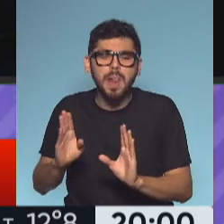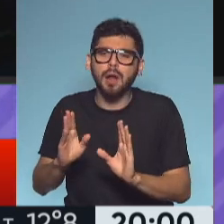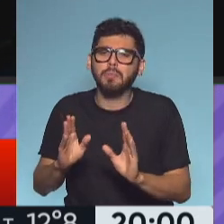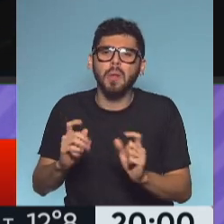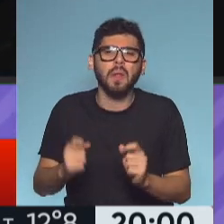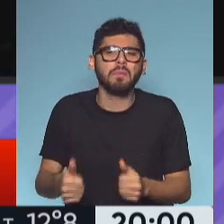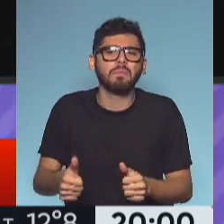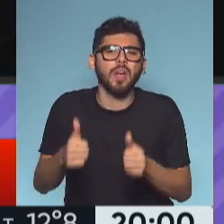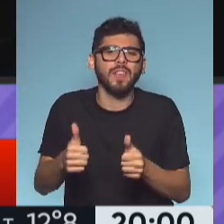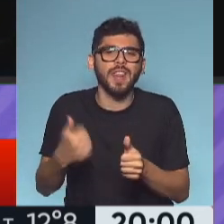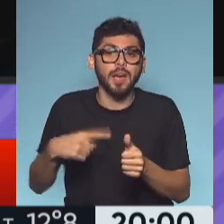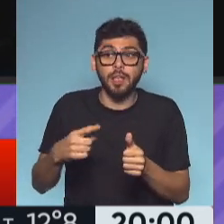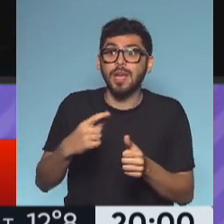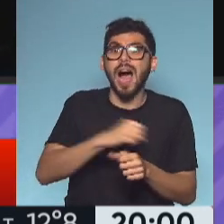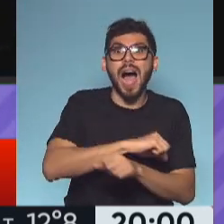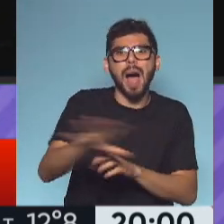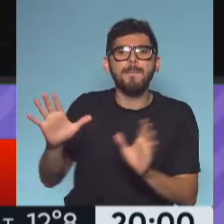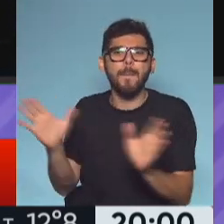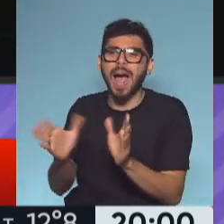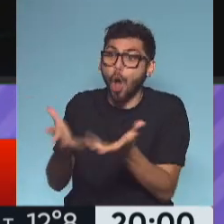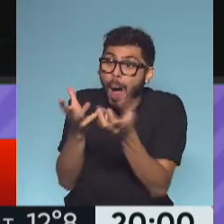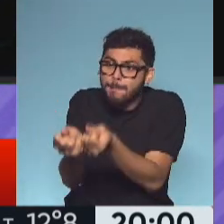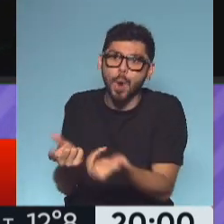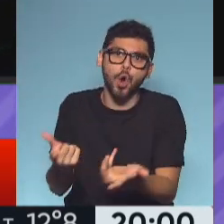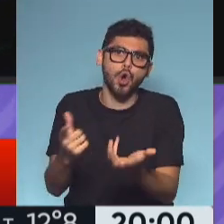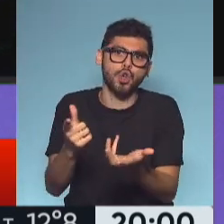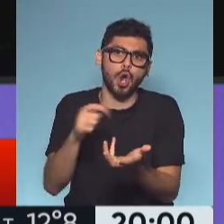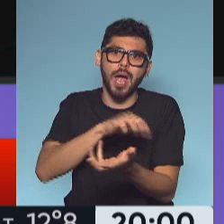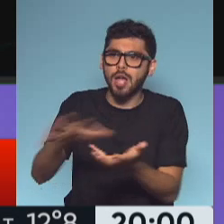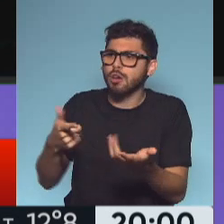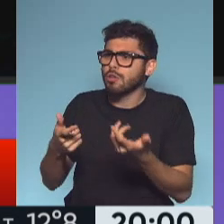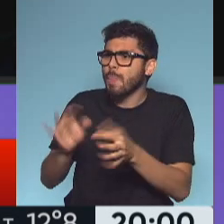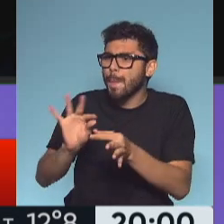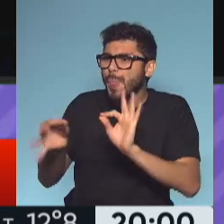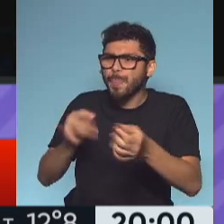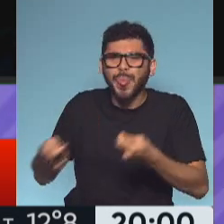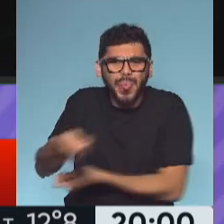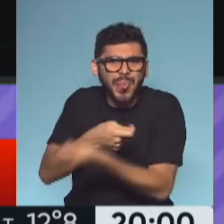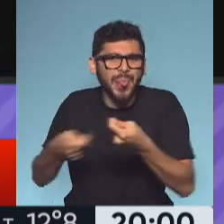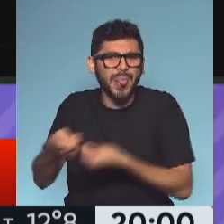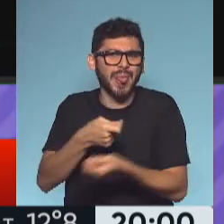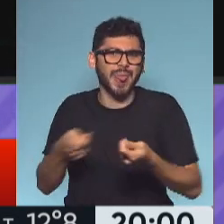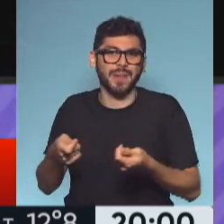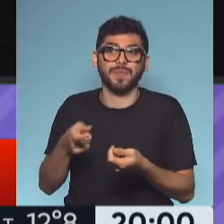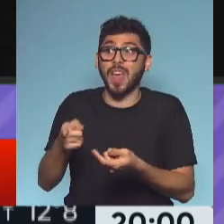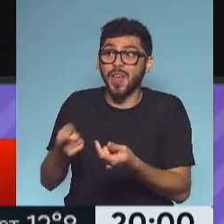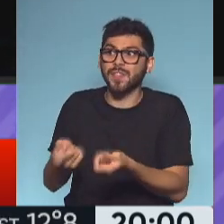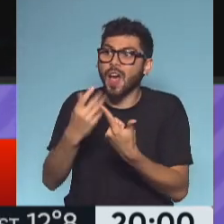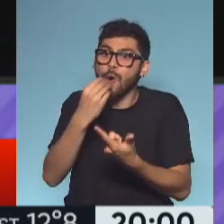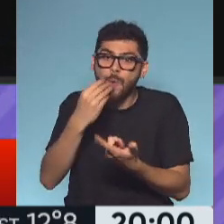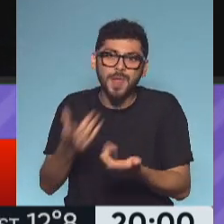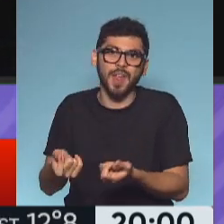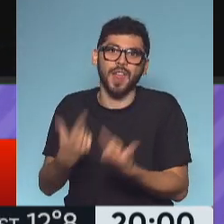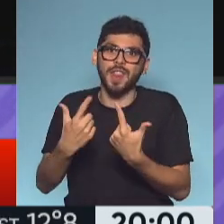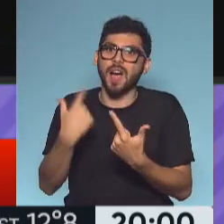Y que apoyaríamos al otro campo, al campo más chico, al campo pequeño, al que hace consumo de cercanía, al que nos provee los alimentos, a la agricultura